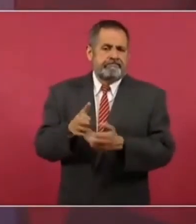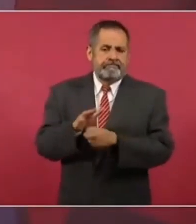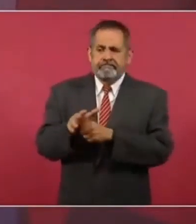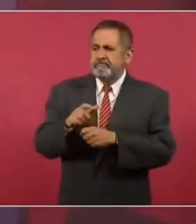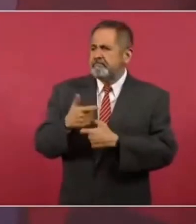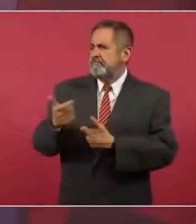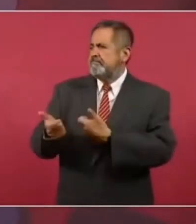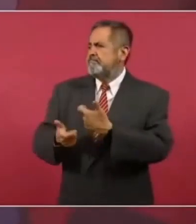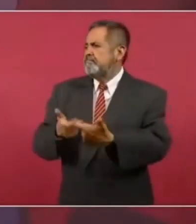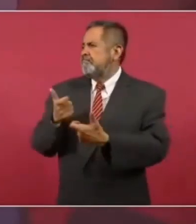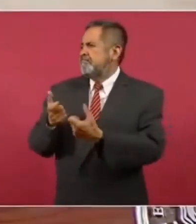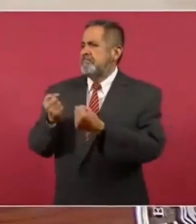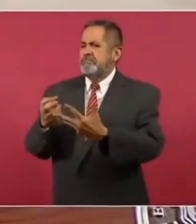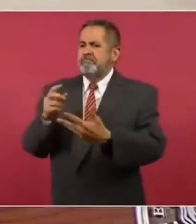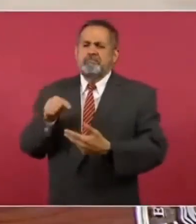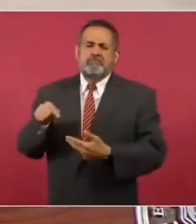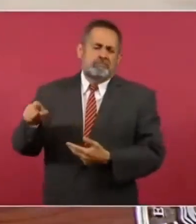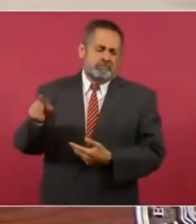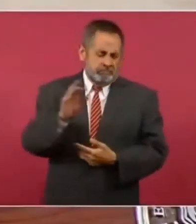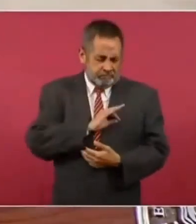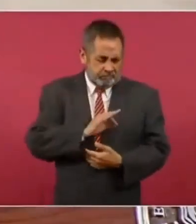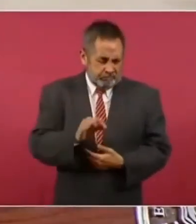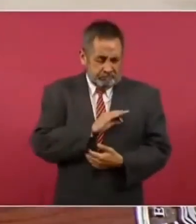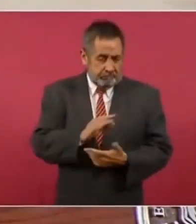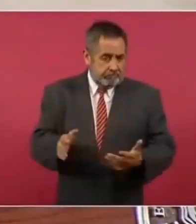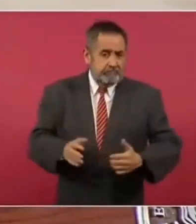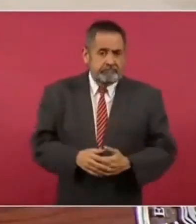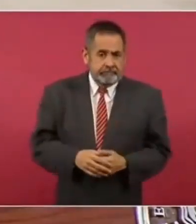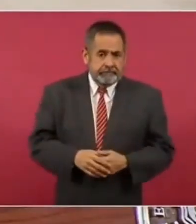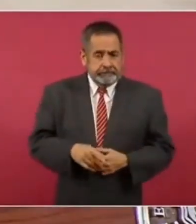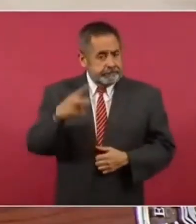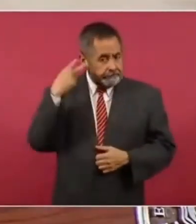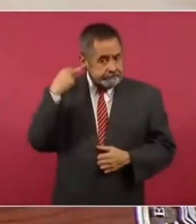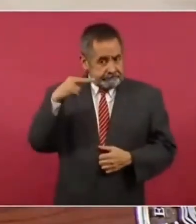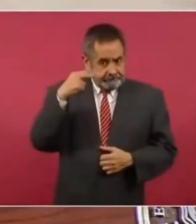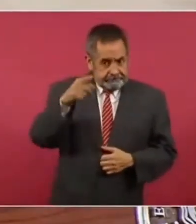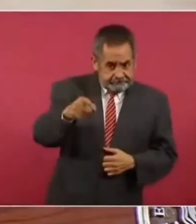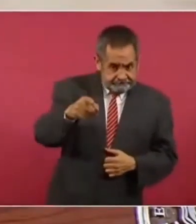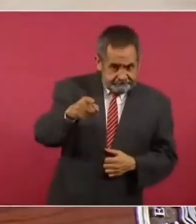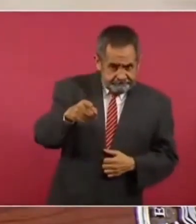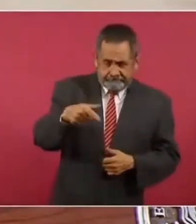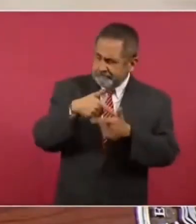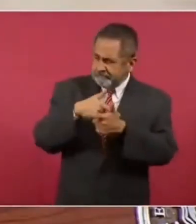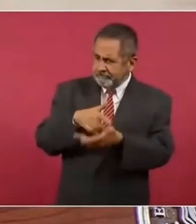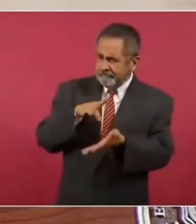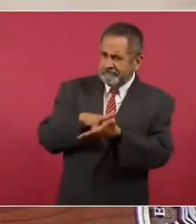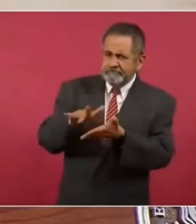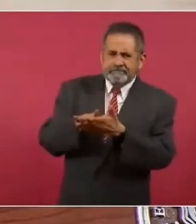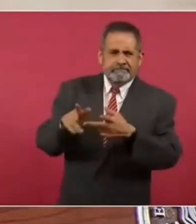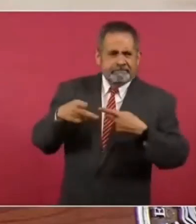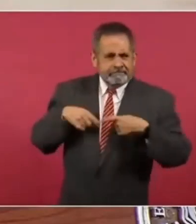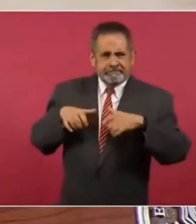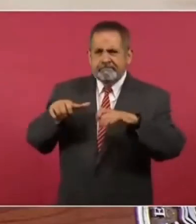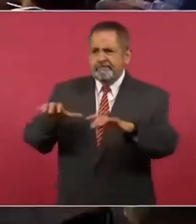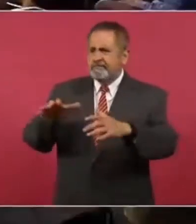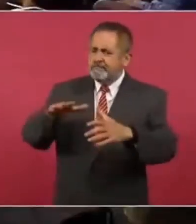hacer muchas cosas. Entonces, en Veracruz vamos a seguir apoyando al pueblo, a la